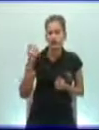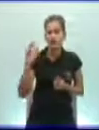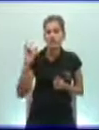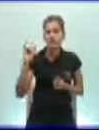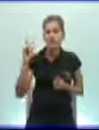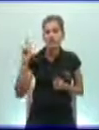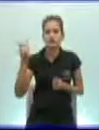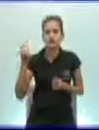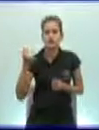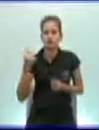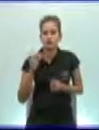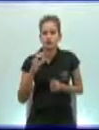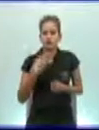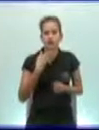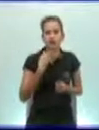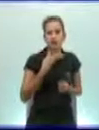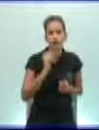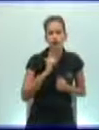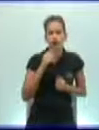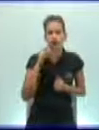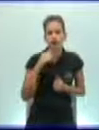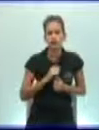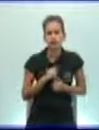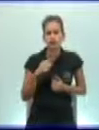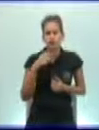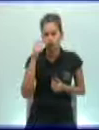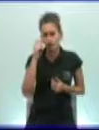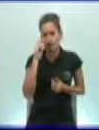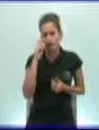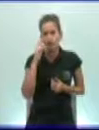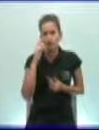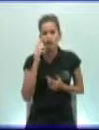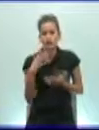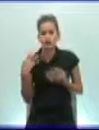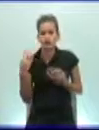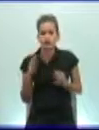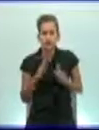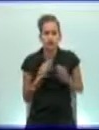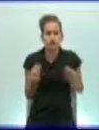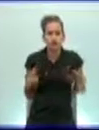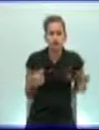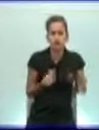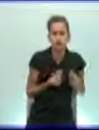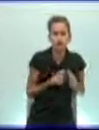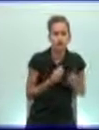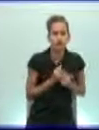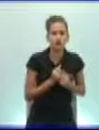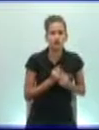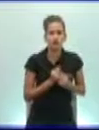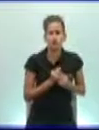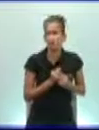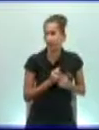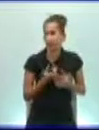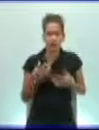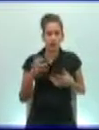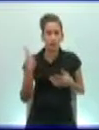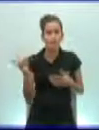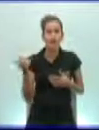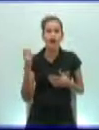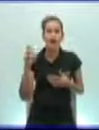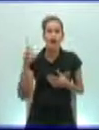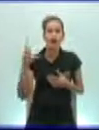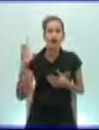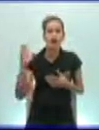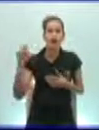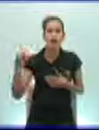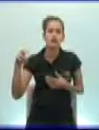vivían unidos como los granos de una mazorca de maíz. A veces el palenque era grande, muy grande, y agrupaba